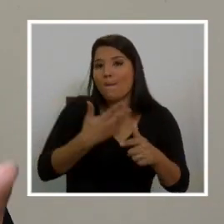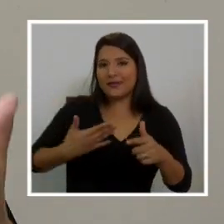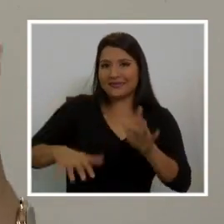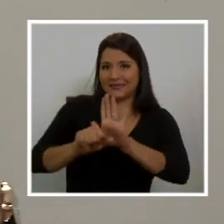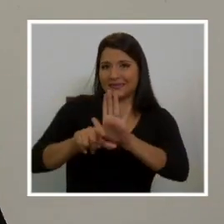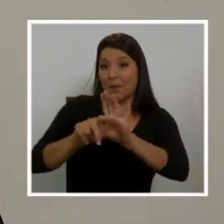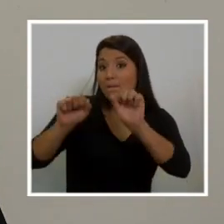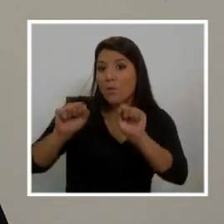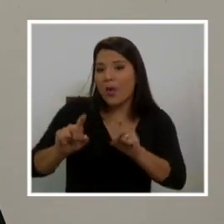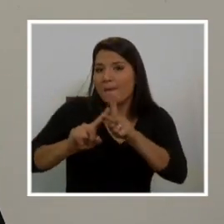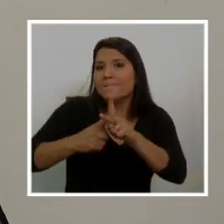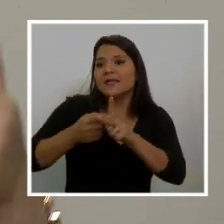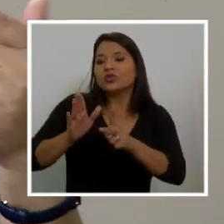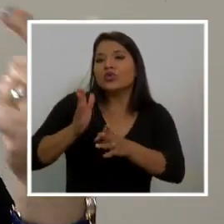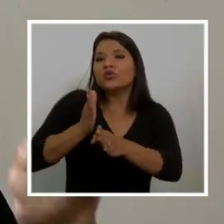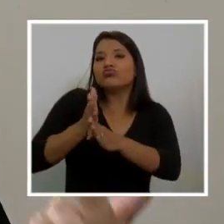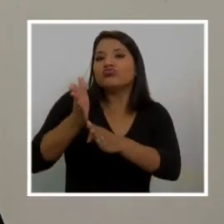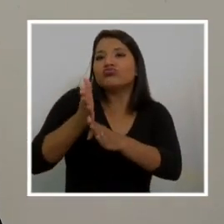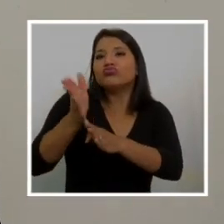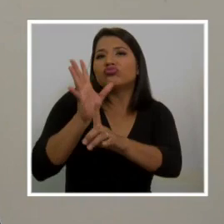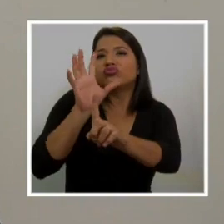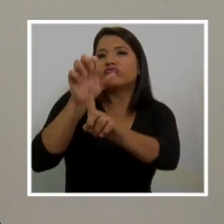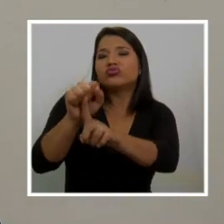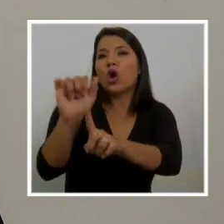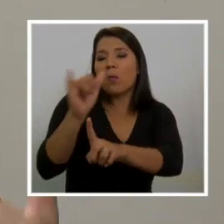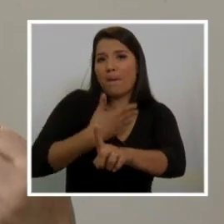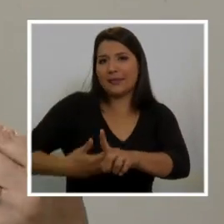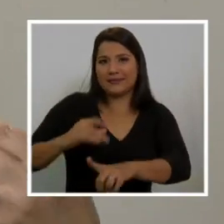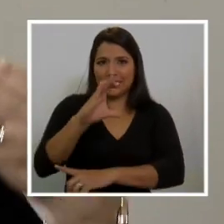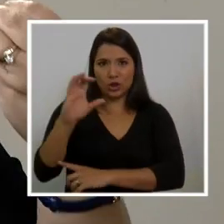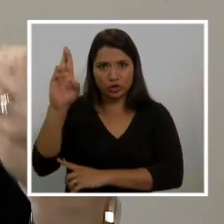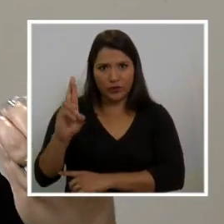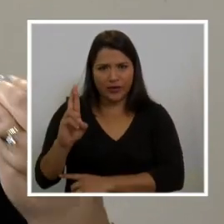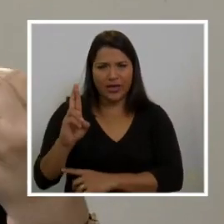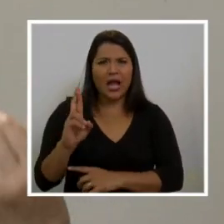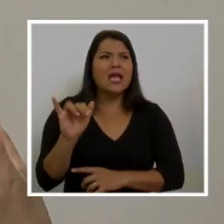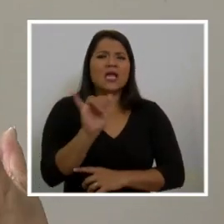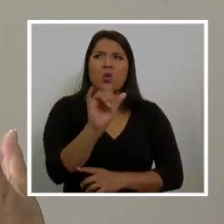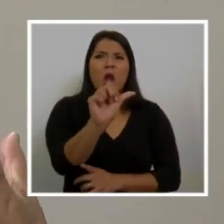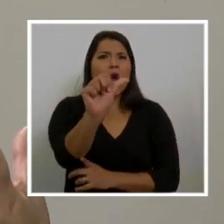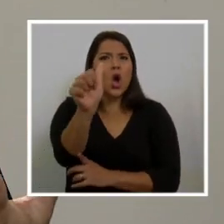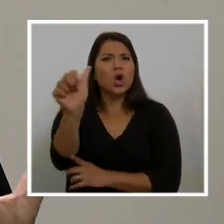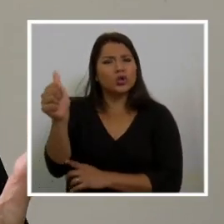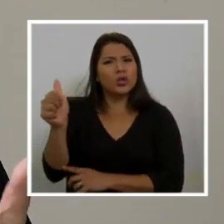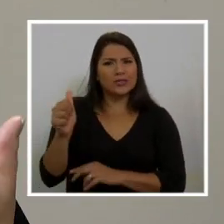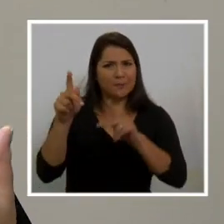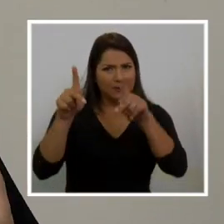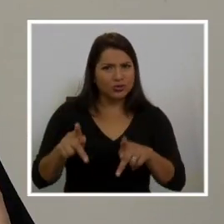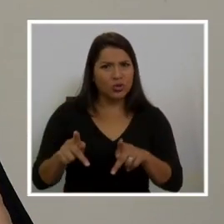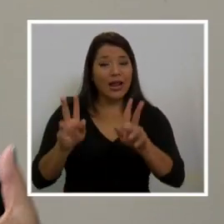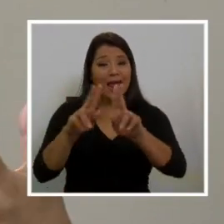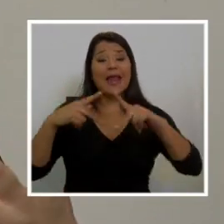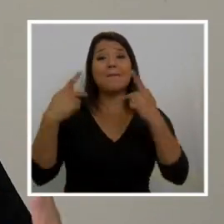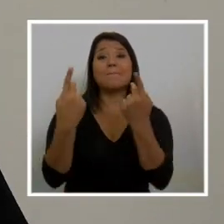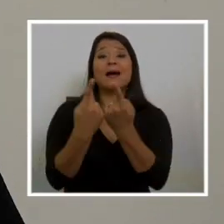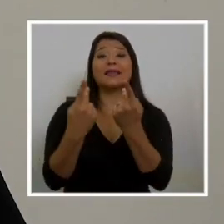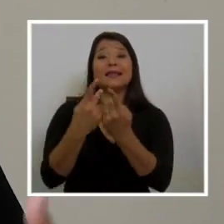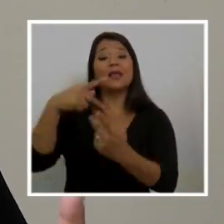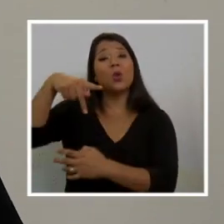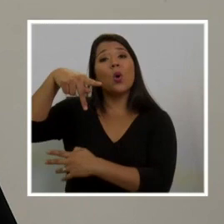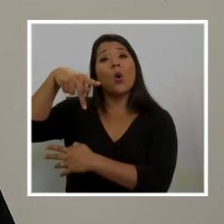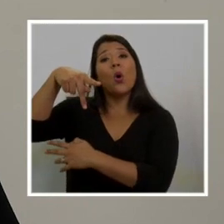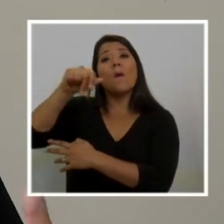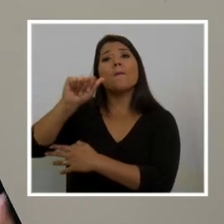Muñoz, no olvidemos también a Pablo Heriberto Abarca, ¿verdad? O sea, el Partido Unidad Social Cristiana está